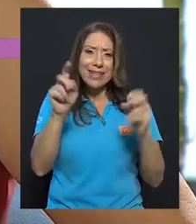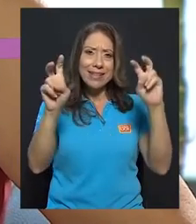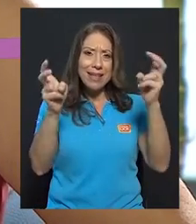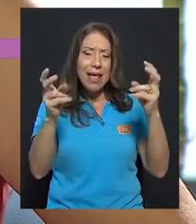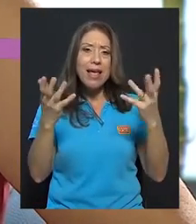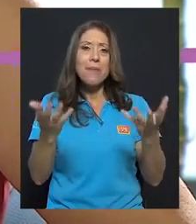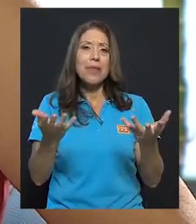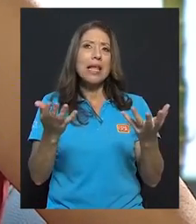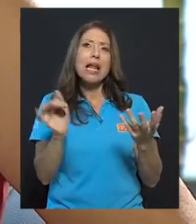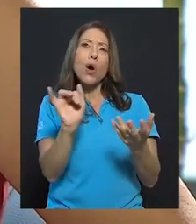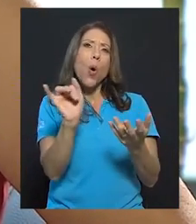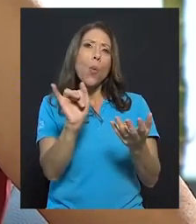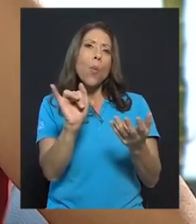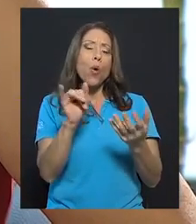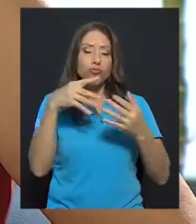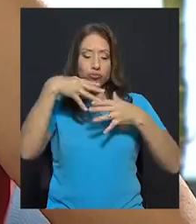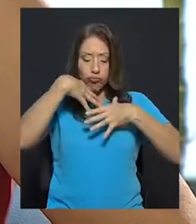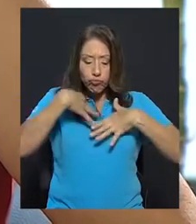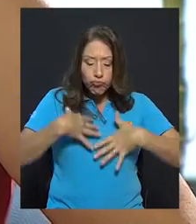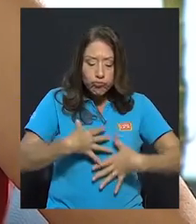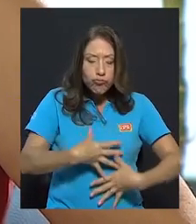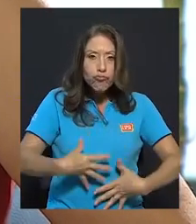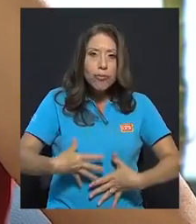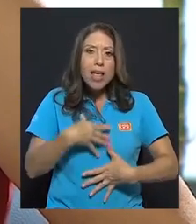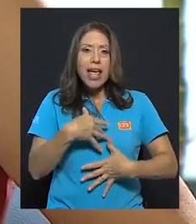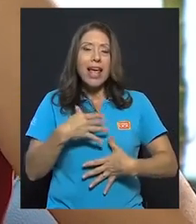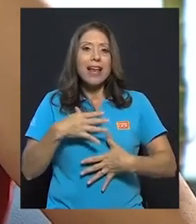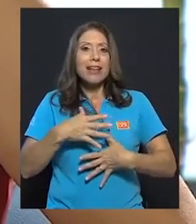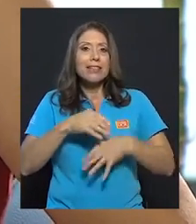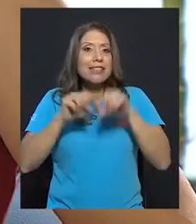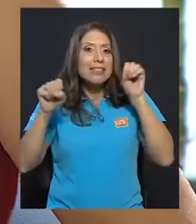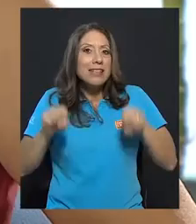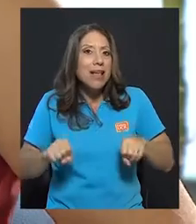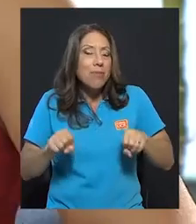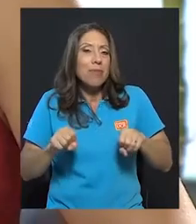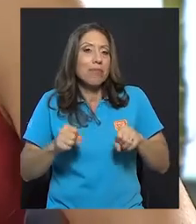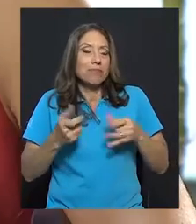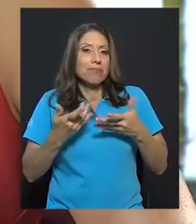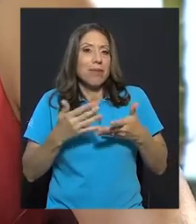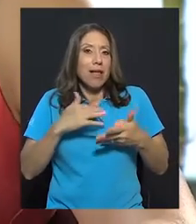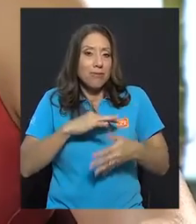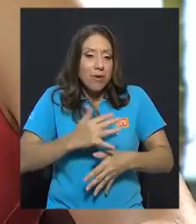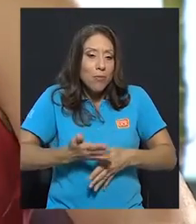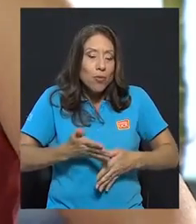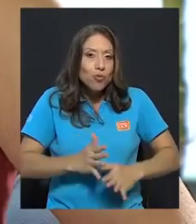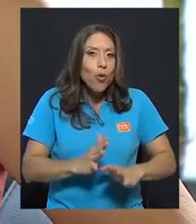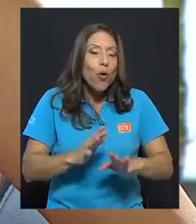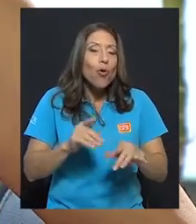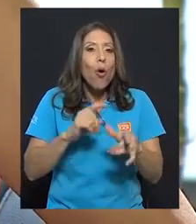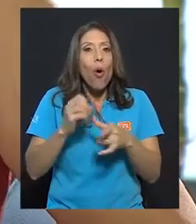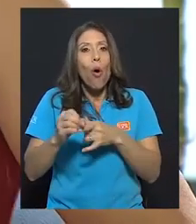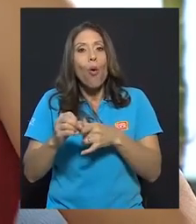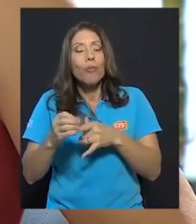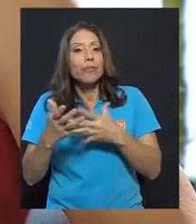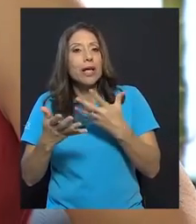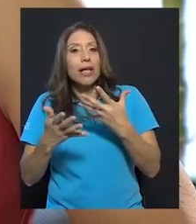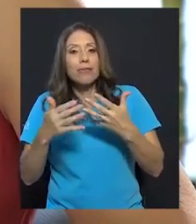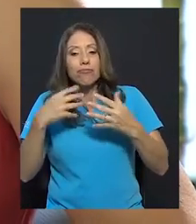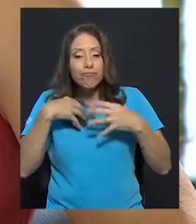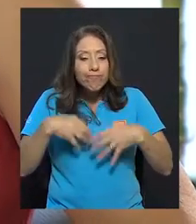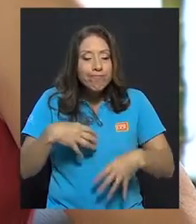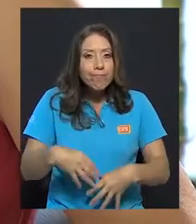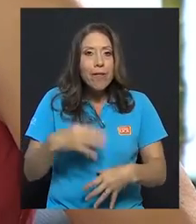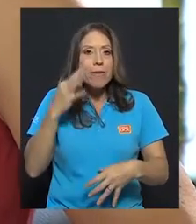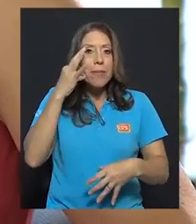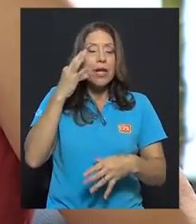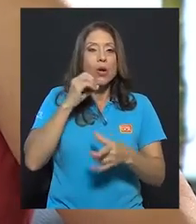de esta temática era como el aparato reproductor femenino y masculino, nada más, hasta ahí yo no recuerdo más. Pero entonces